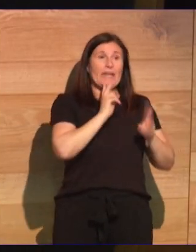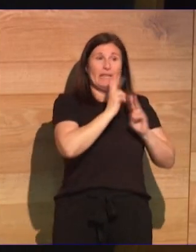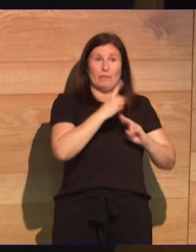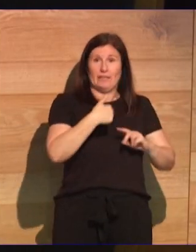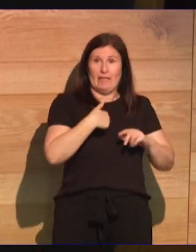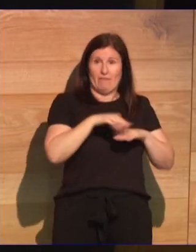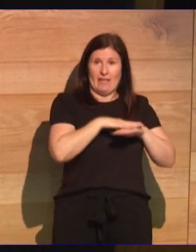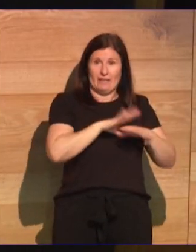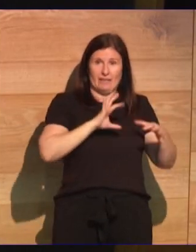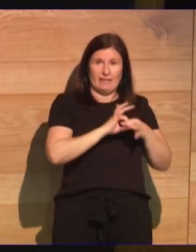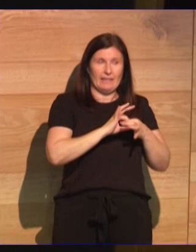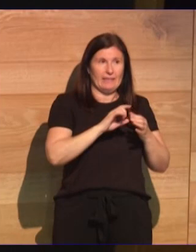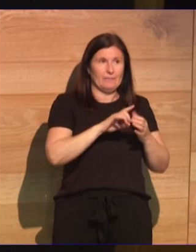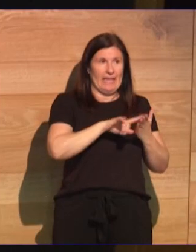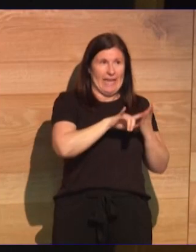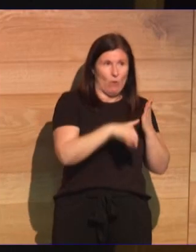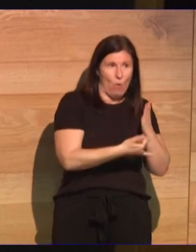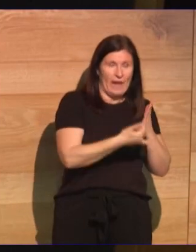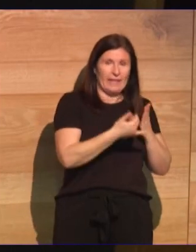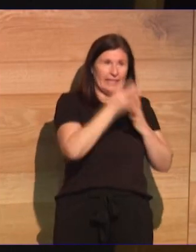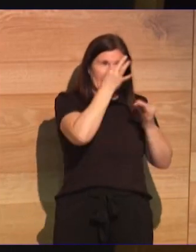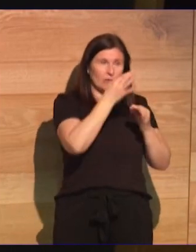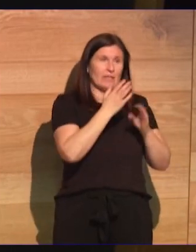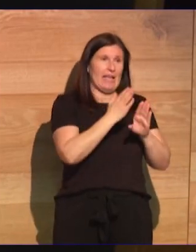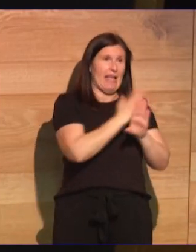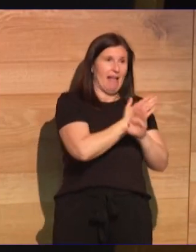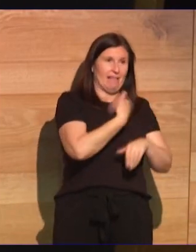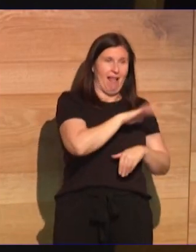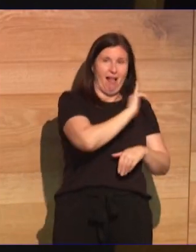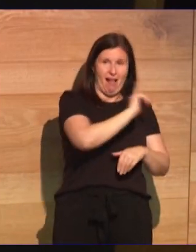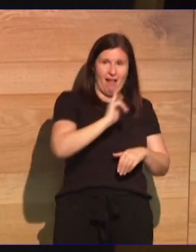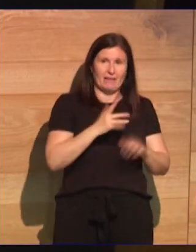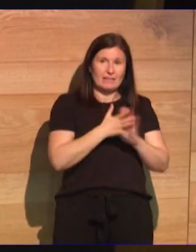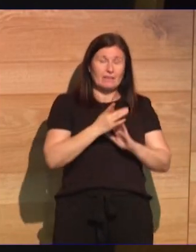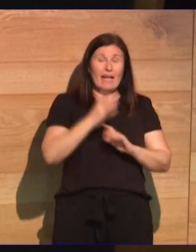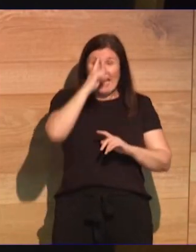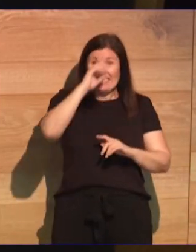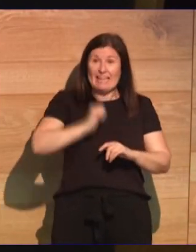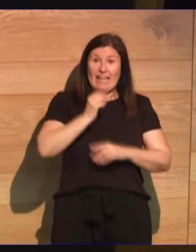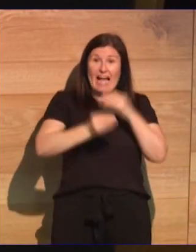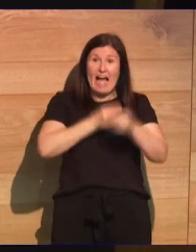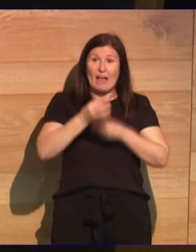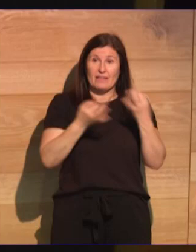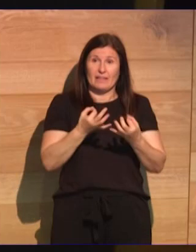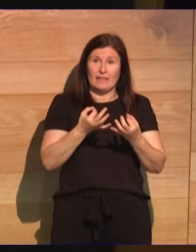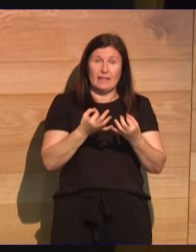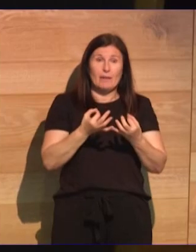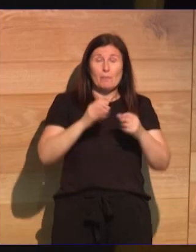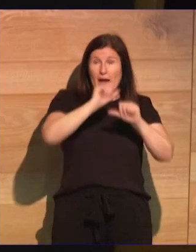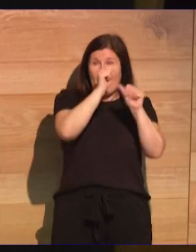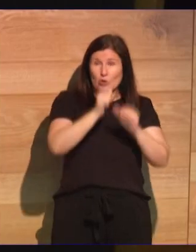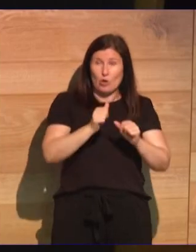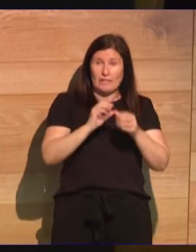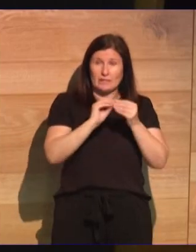de lenguaje y datos preexistentes. Es decir, lo único que hace la inteligencia artificial son patrones de lenguaje, igual que el